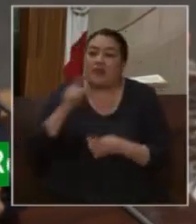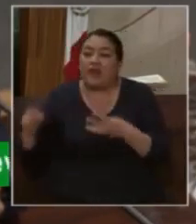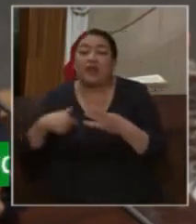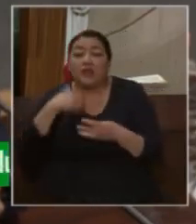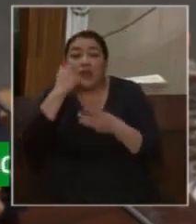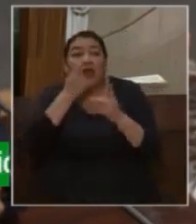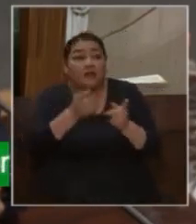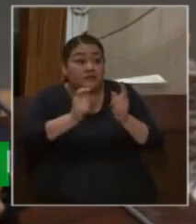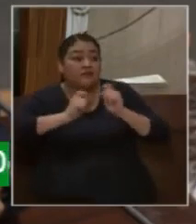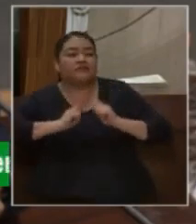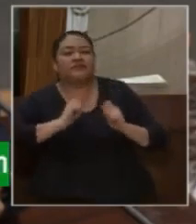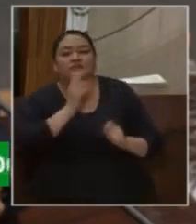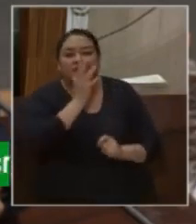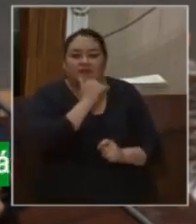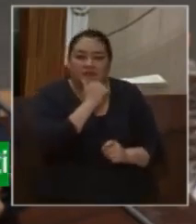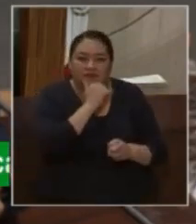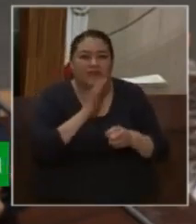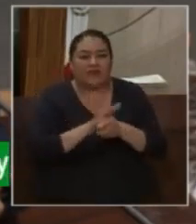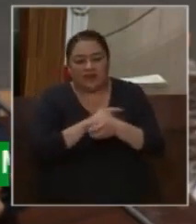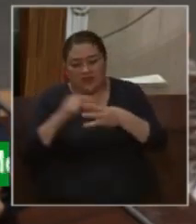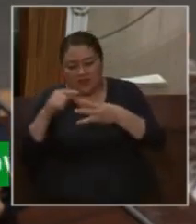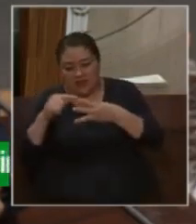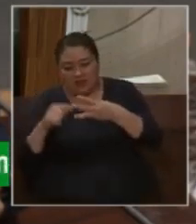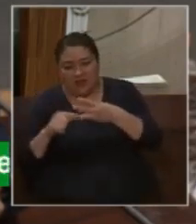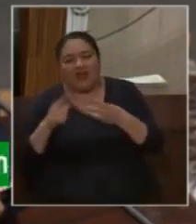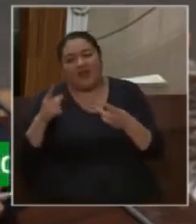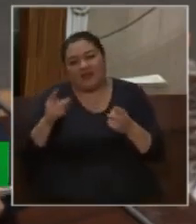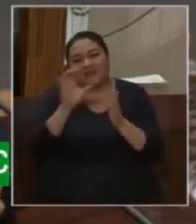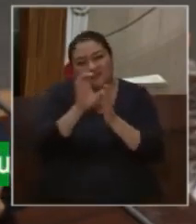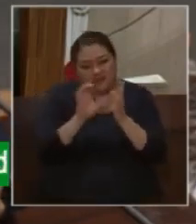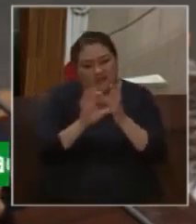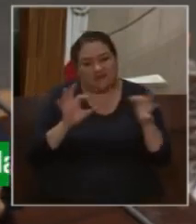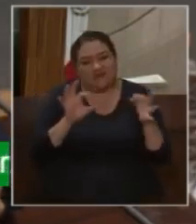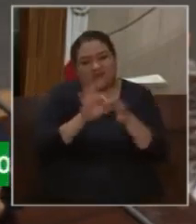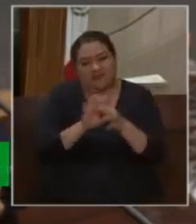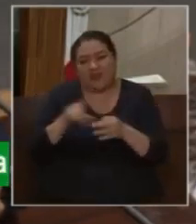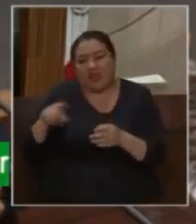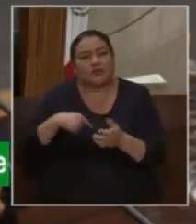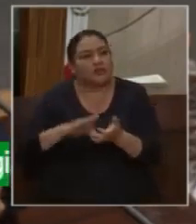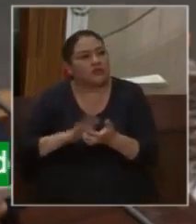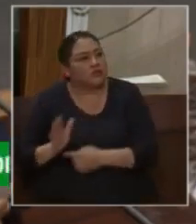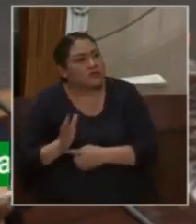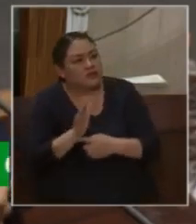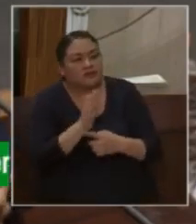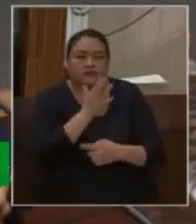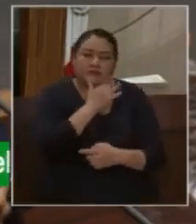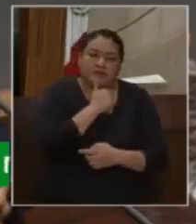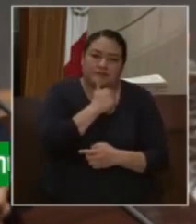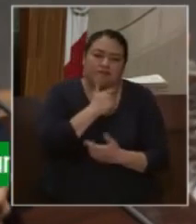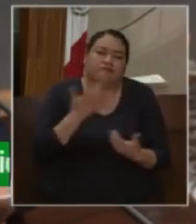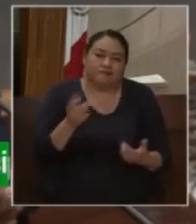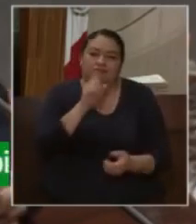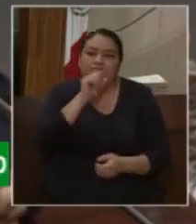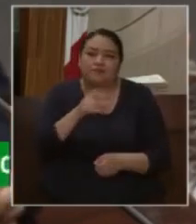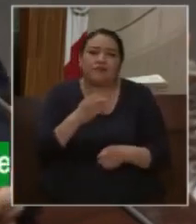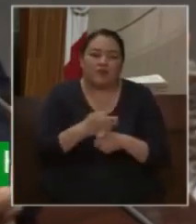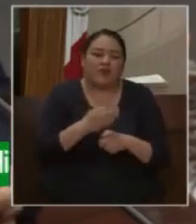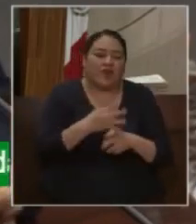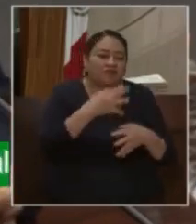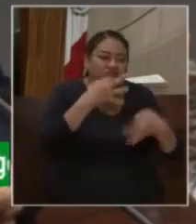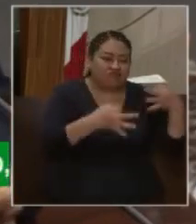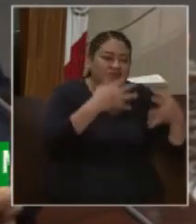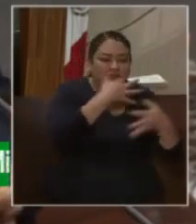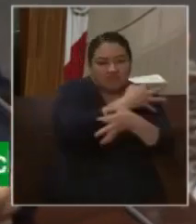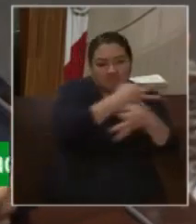su pretensión, en tanto hace depender el planteamiento de constitucionalidad de un hecho no probado. En ese orden de ideas, lo procedente es confirmar la